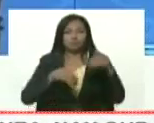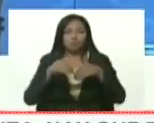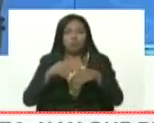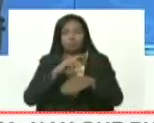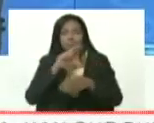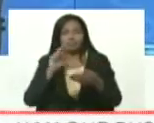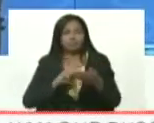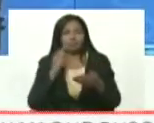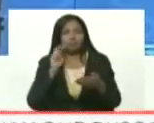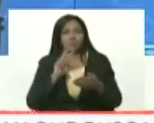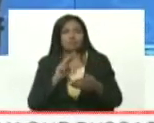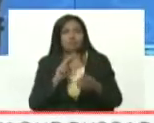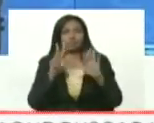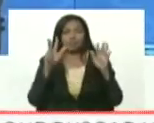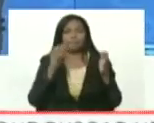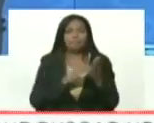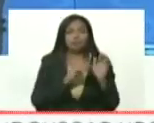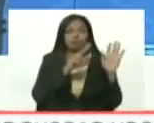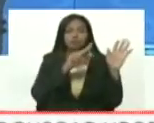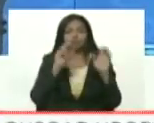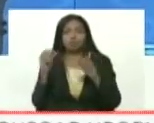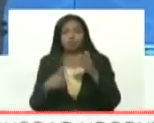de 3.800 productos ya.